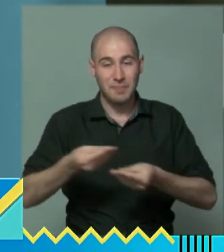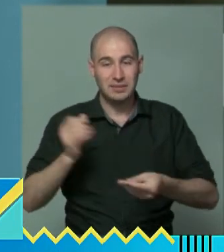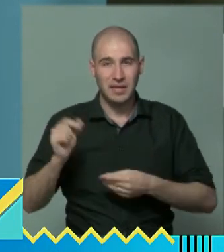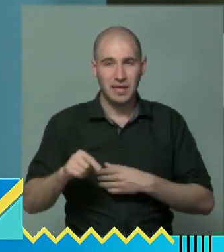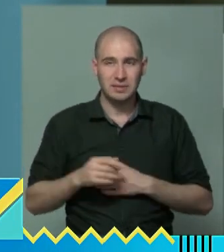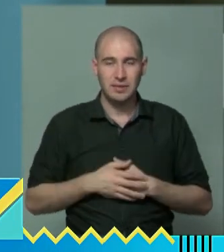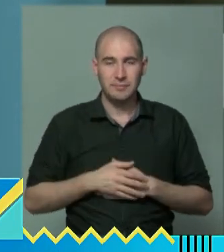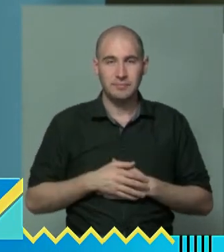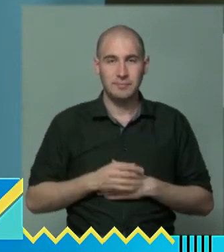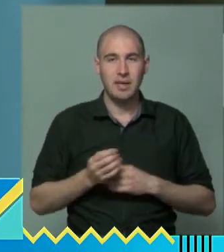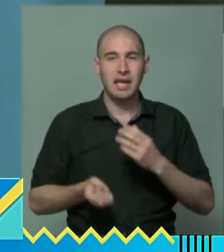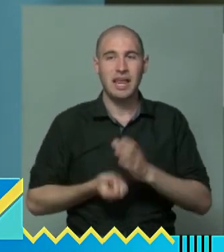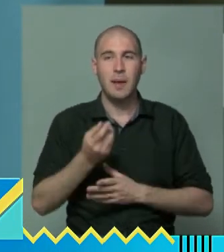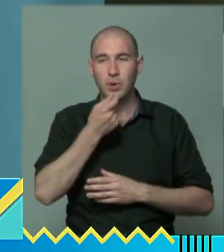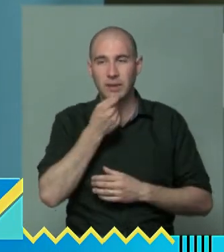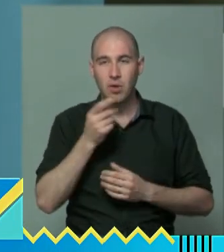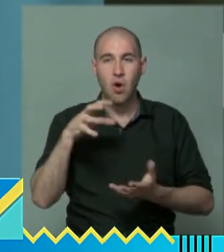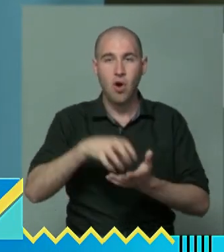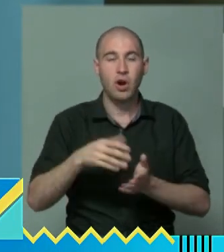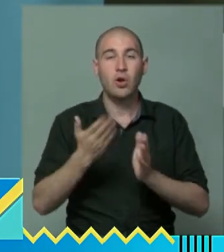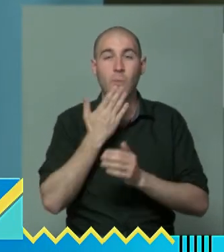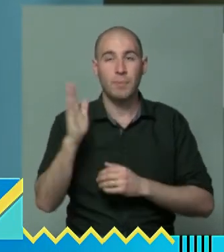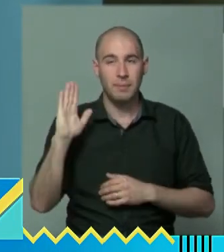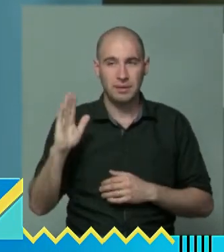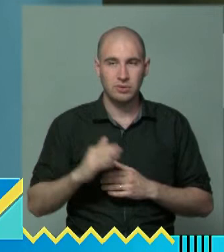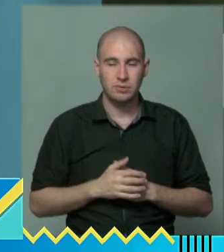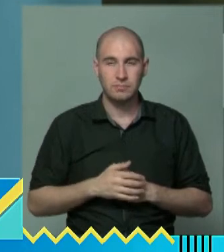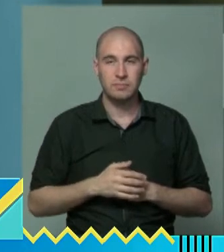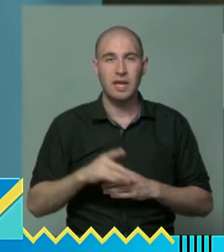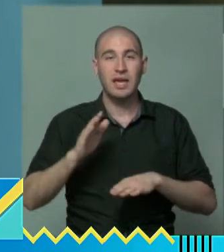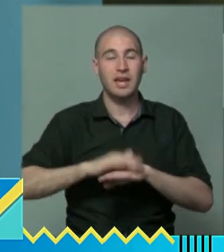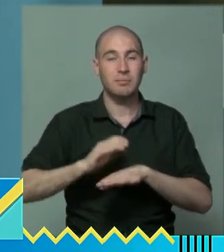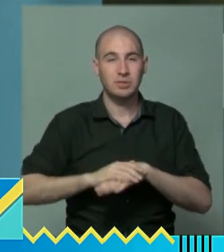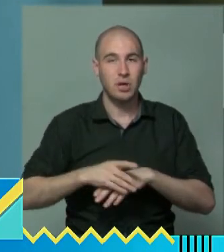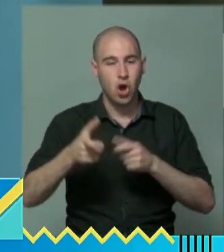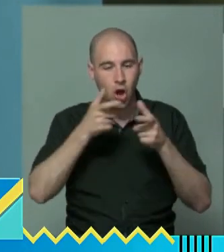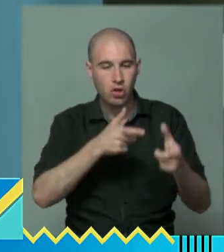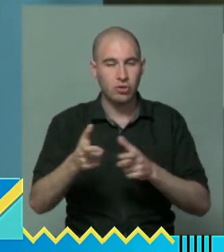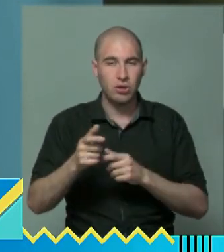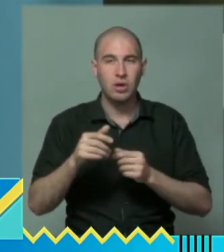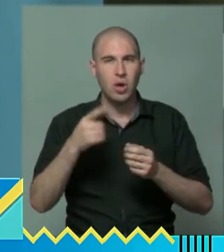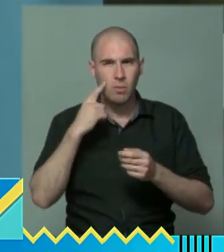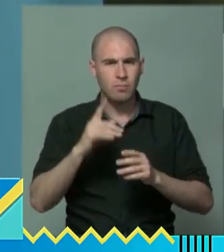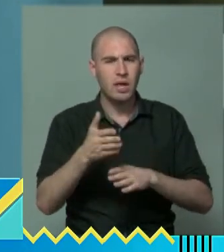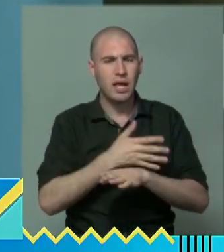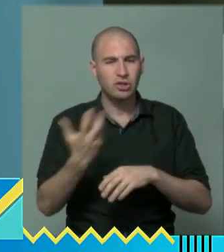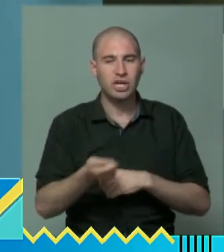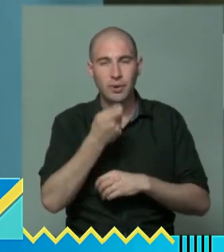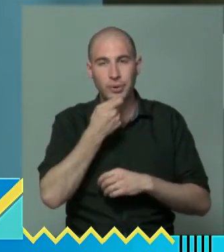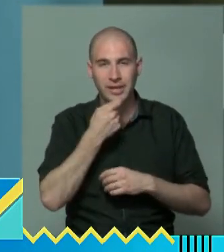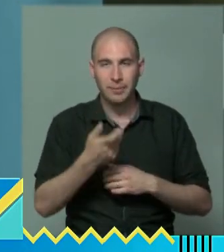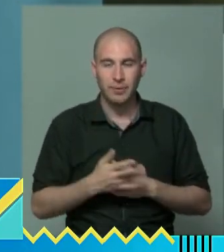tener que generar, por ejemplo, un órgano de cumplimiento, ¿sí? que se va a encargar de controlar los riesgos detectados, por ejemplo, en el caso